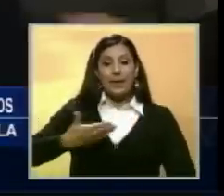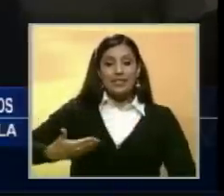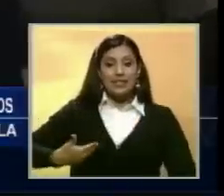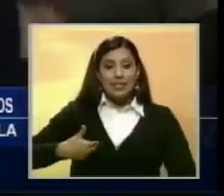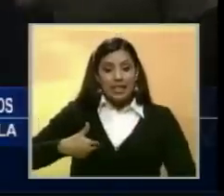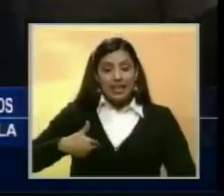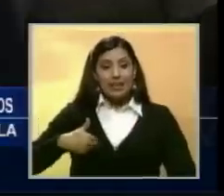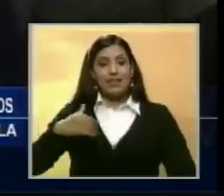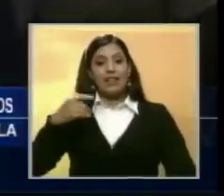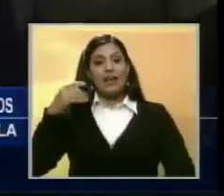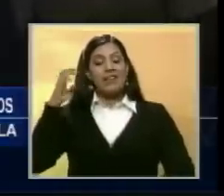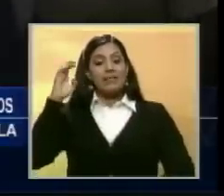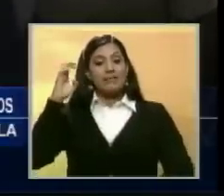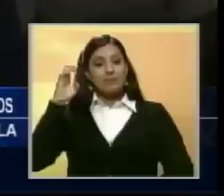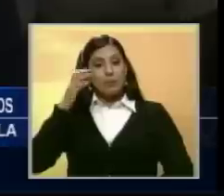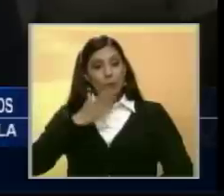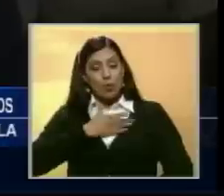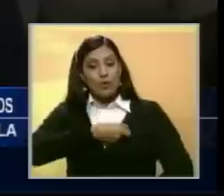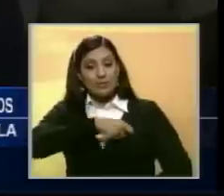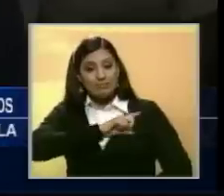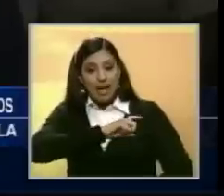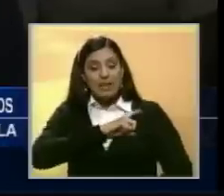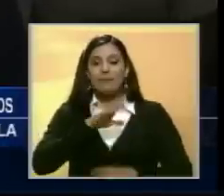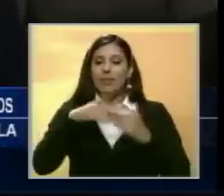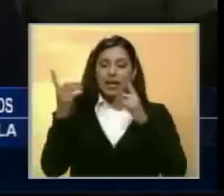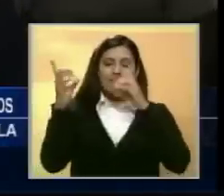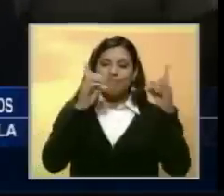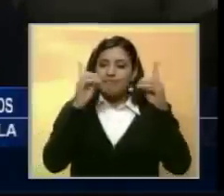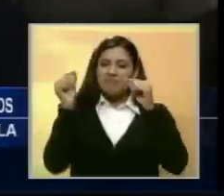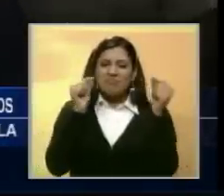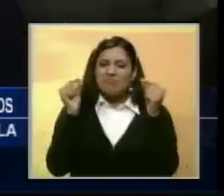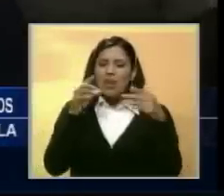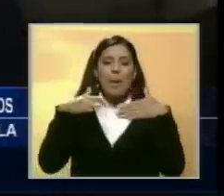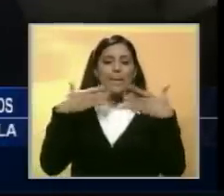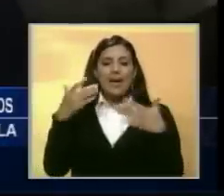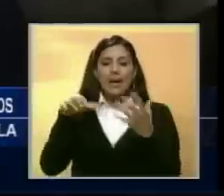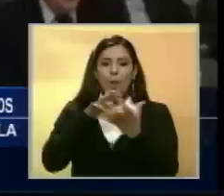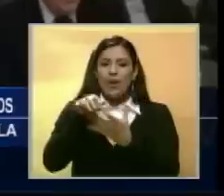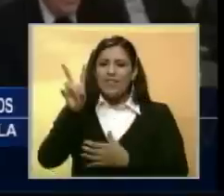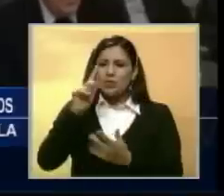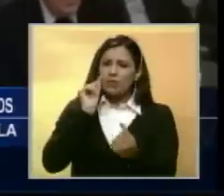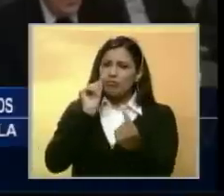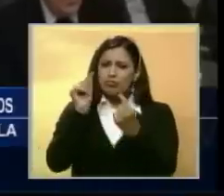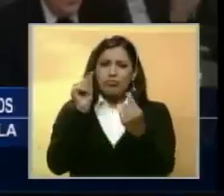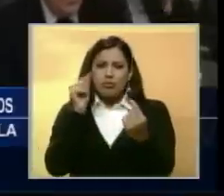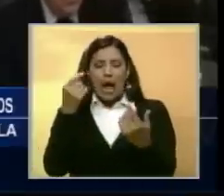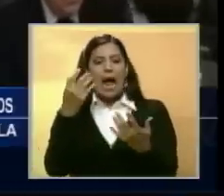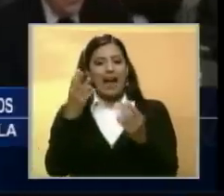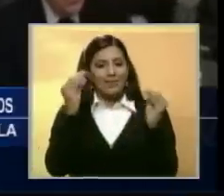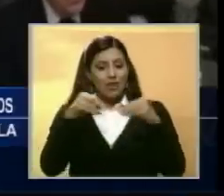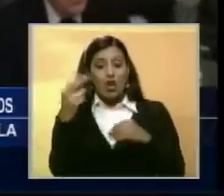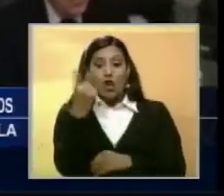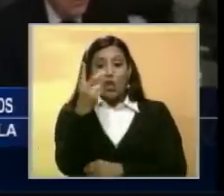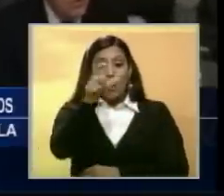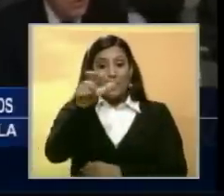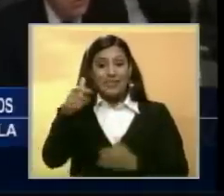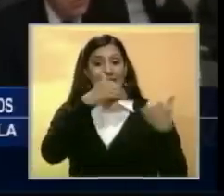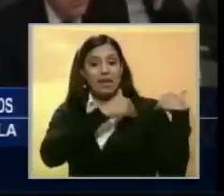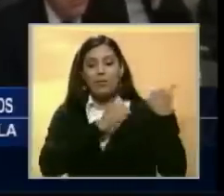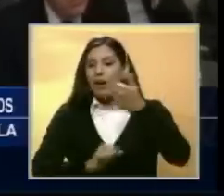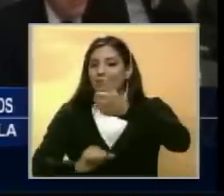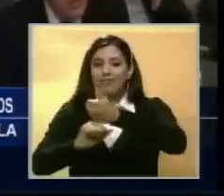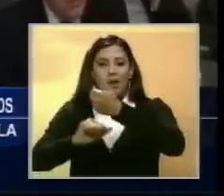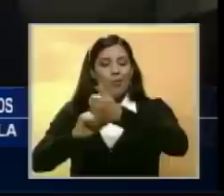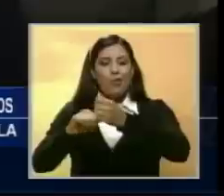español José Luis Rodríguez Zapatero para discutir sobre la situación venezolana. Añadió que los 2 diplomáticos están a favor